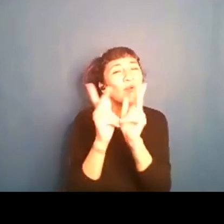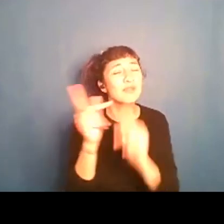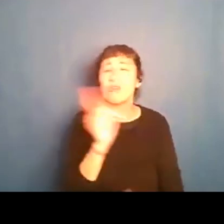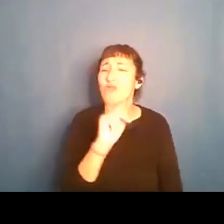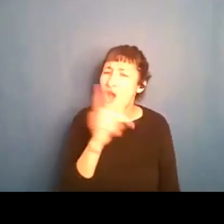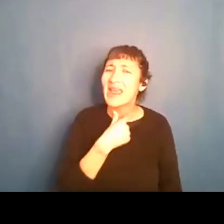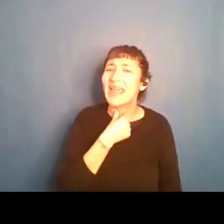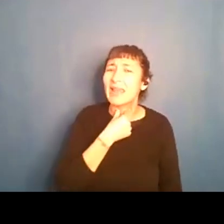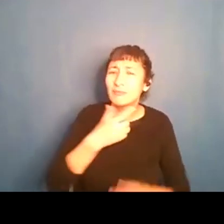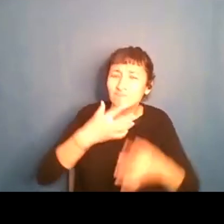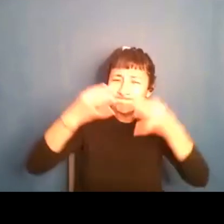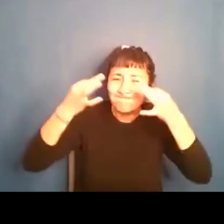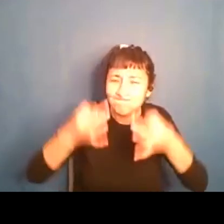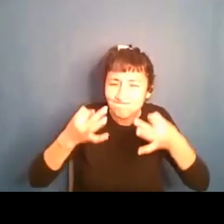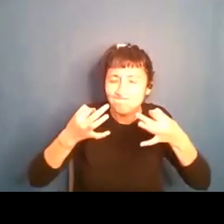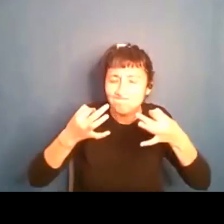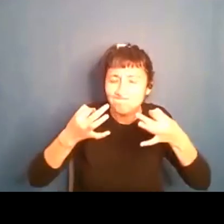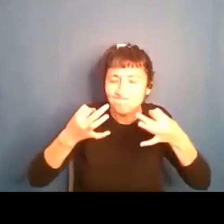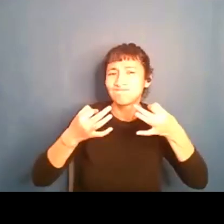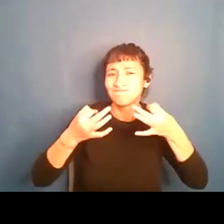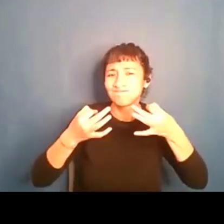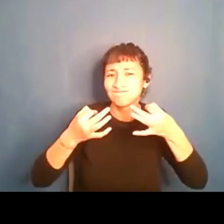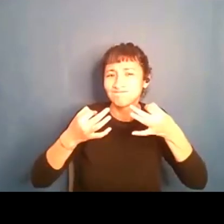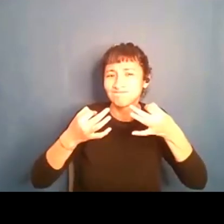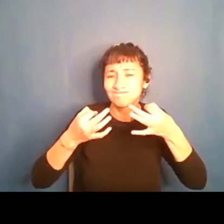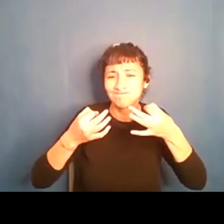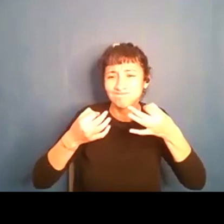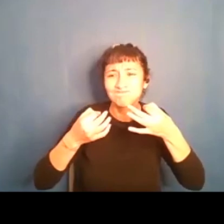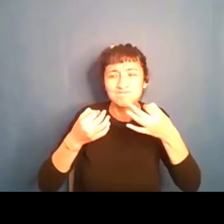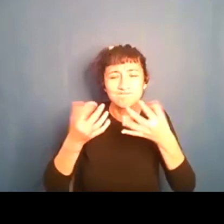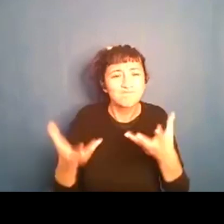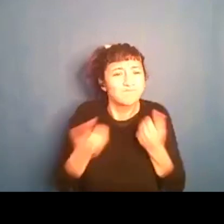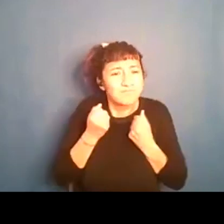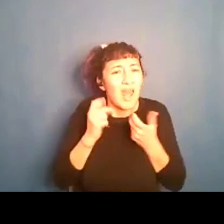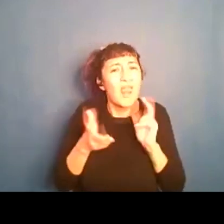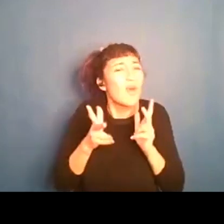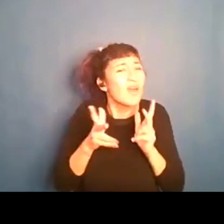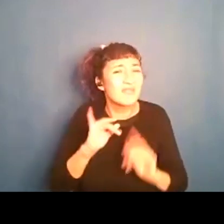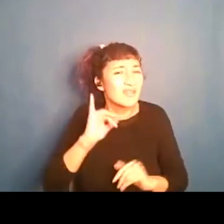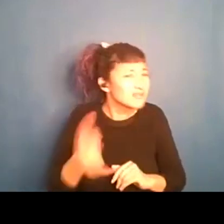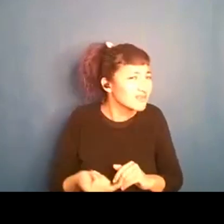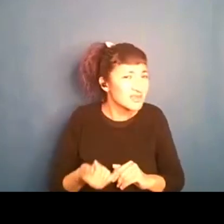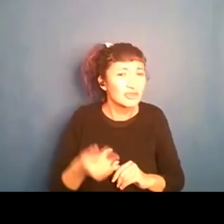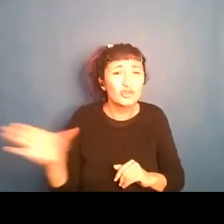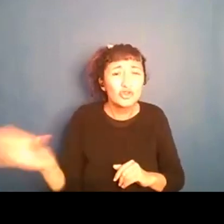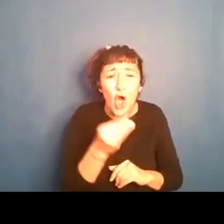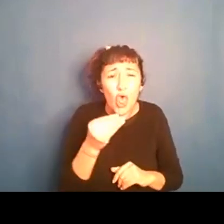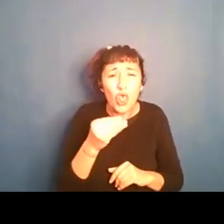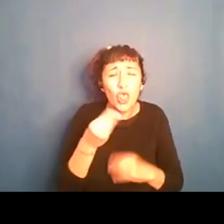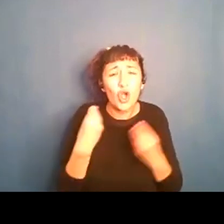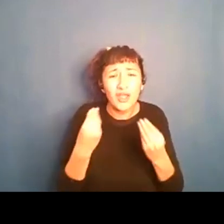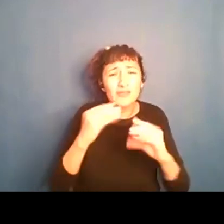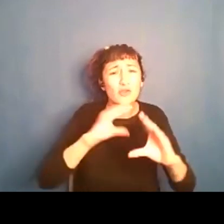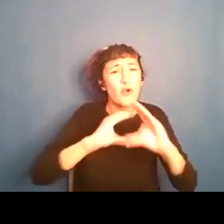usuario de lengua de señas y de todo lo que implica la comunicación no